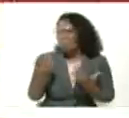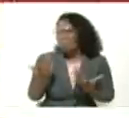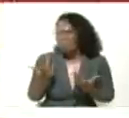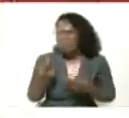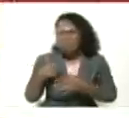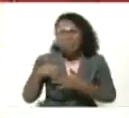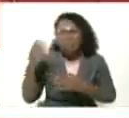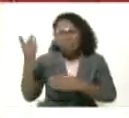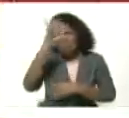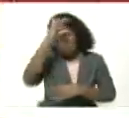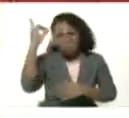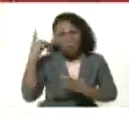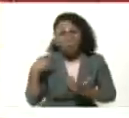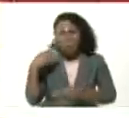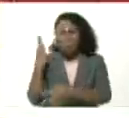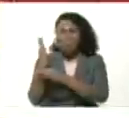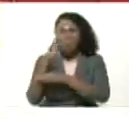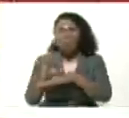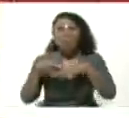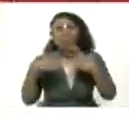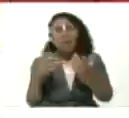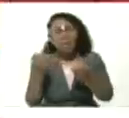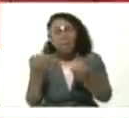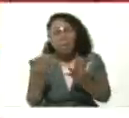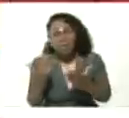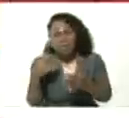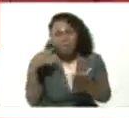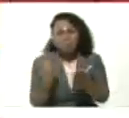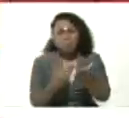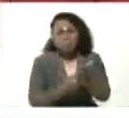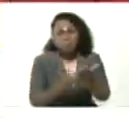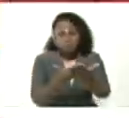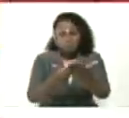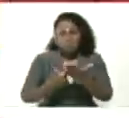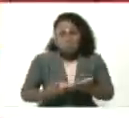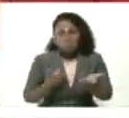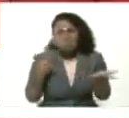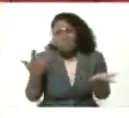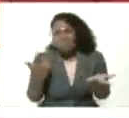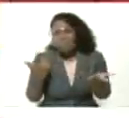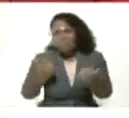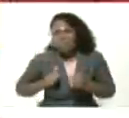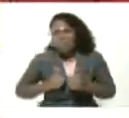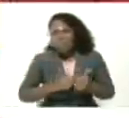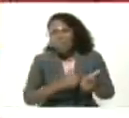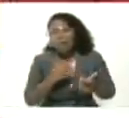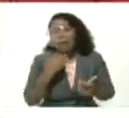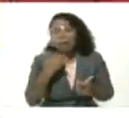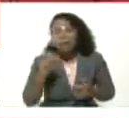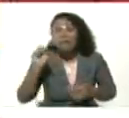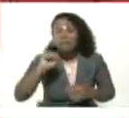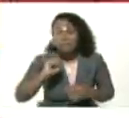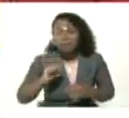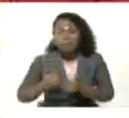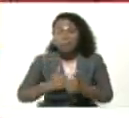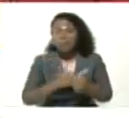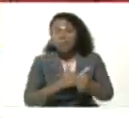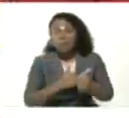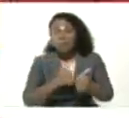Diosdado Cabello, ¿cuáles cuentas? Que las digan, pues, que las presenten. Es una persecución. Si alguien está perseguido,